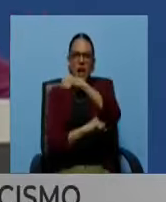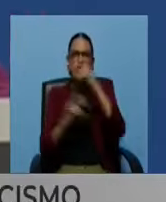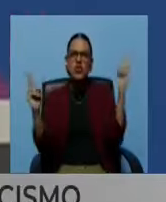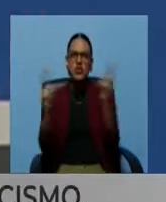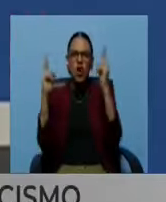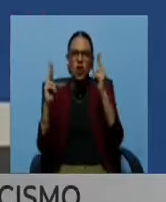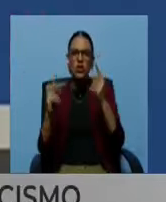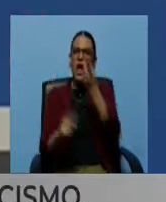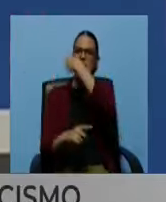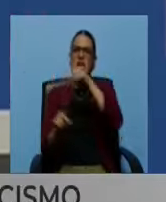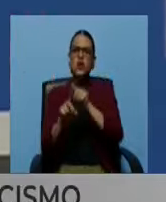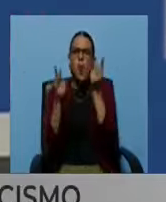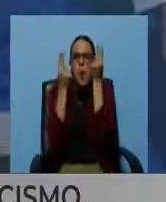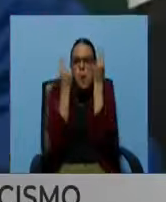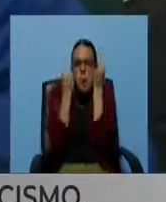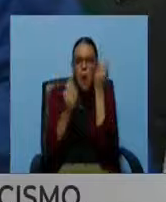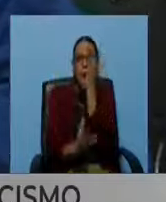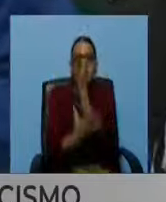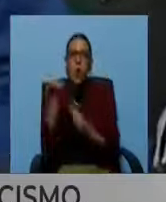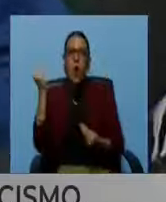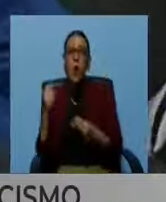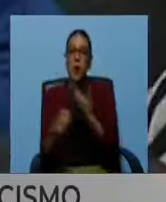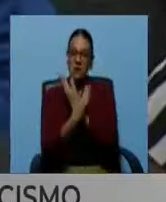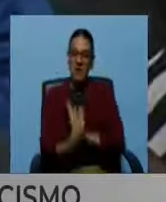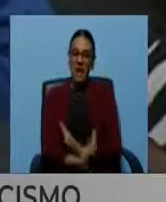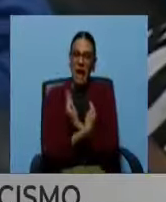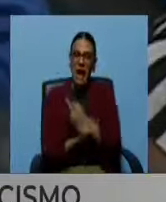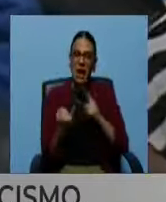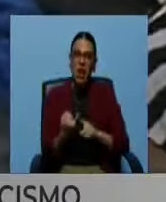salieron cabizbajos Elon Musk, Eric Prince